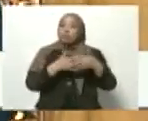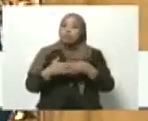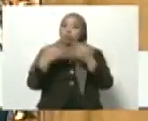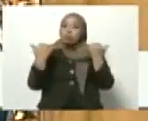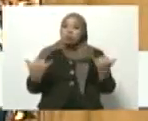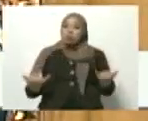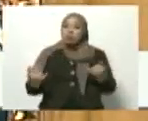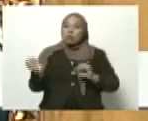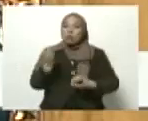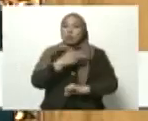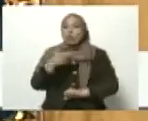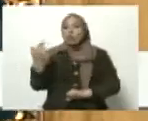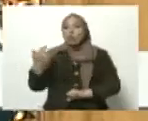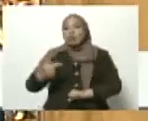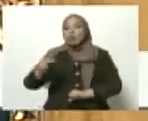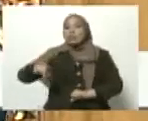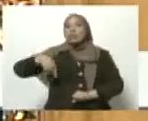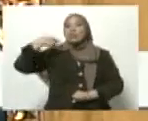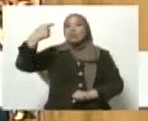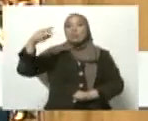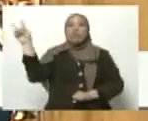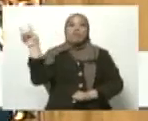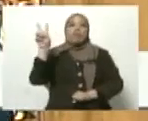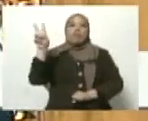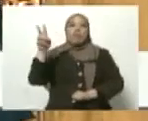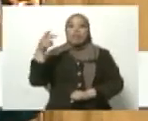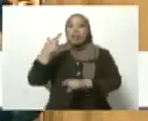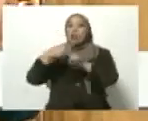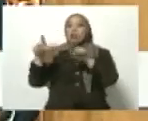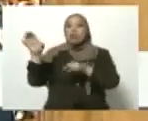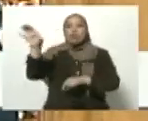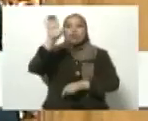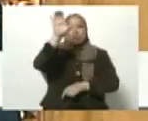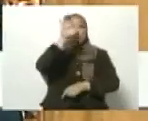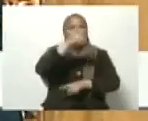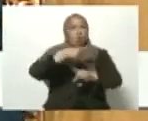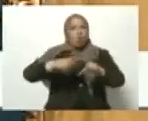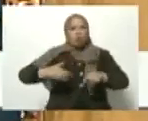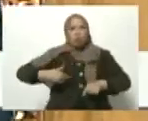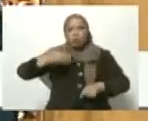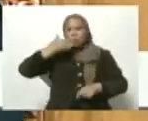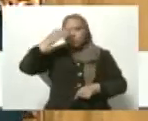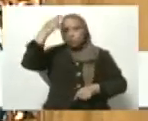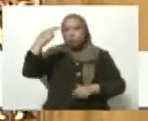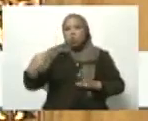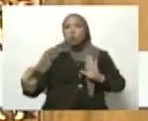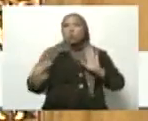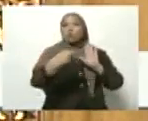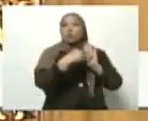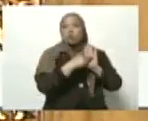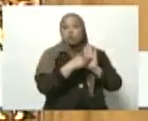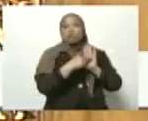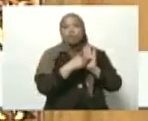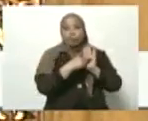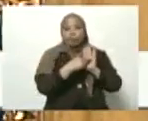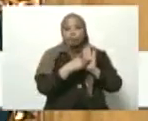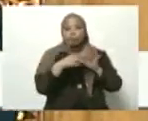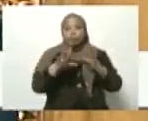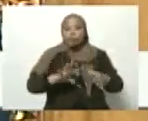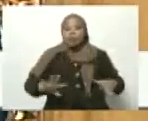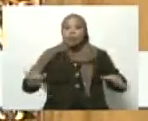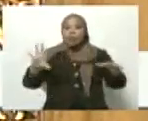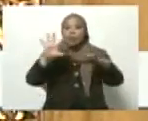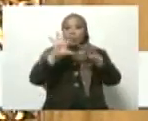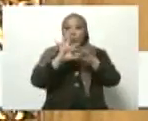pero contra China mañana, y contra Venezuela o contra Irán más adelante o contra Siria hoy, Tenemos que crear una gran alianza por la